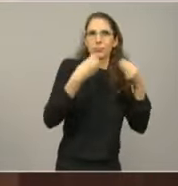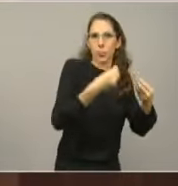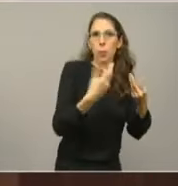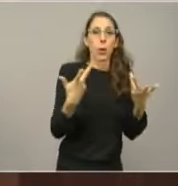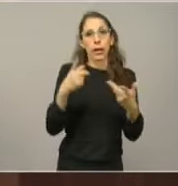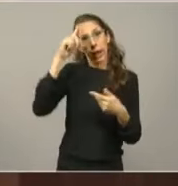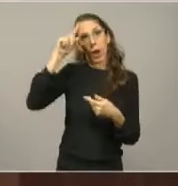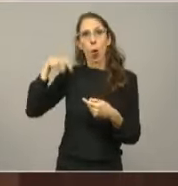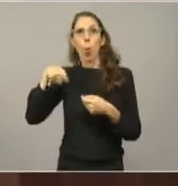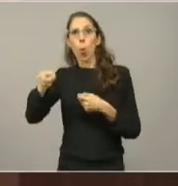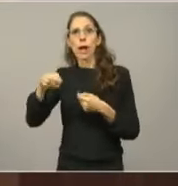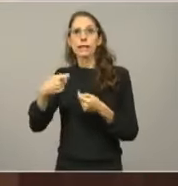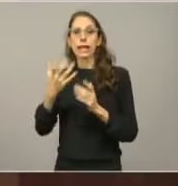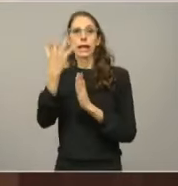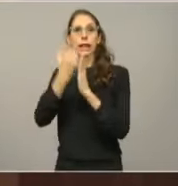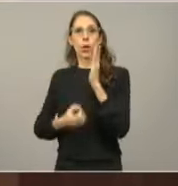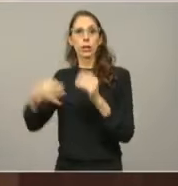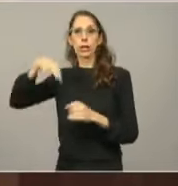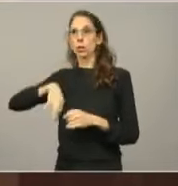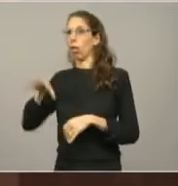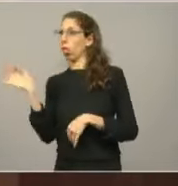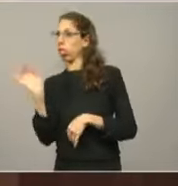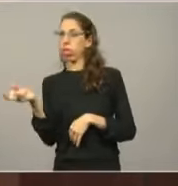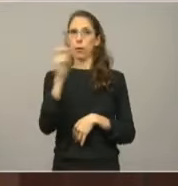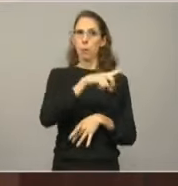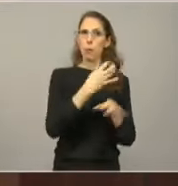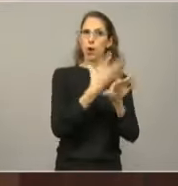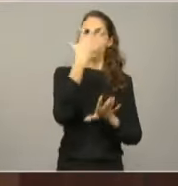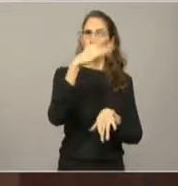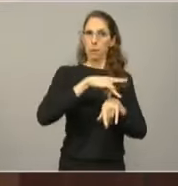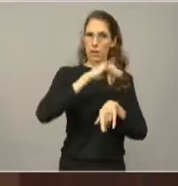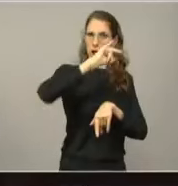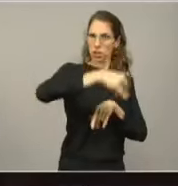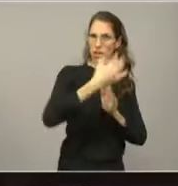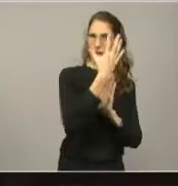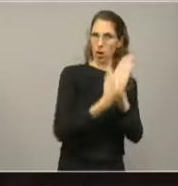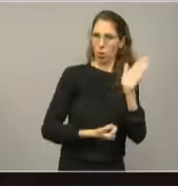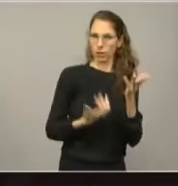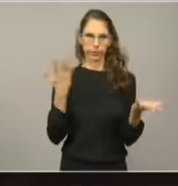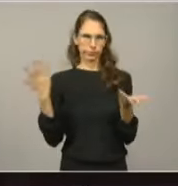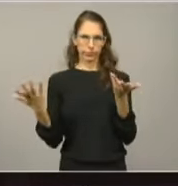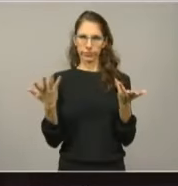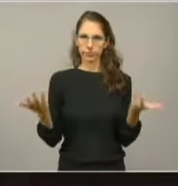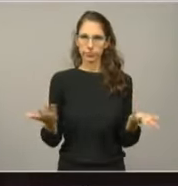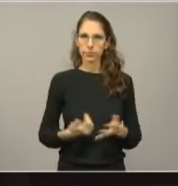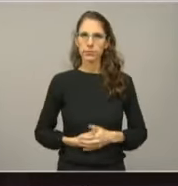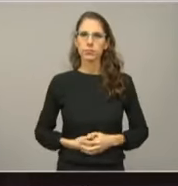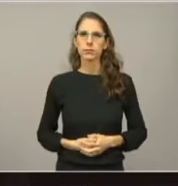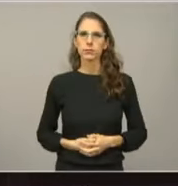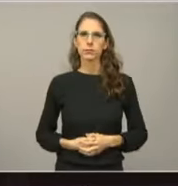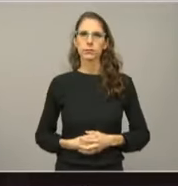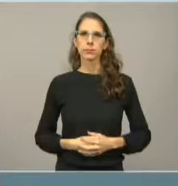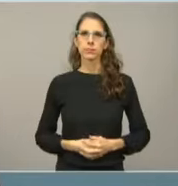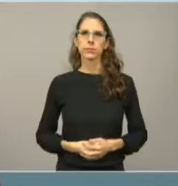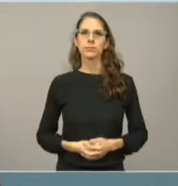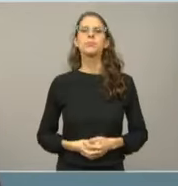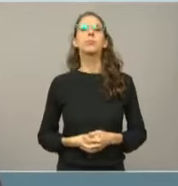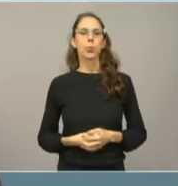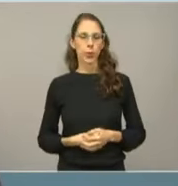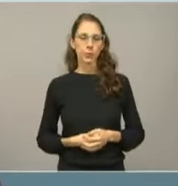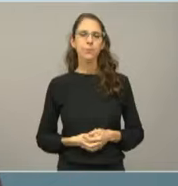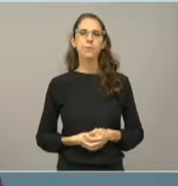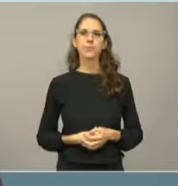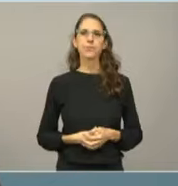ganancias porque no también Algo similar para Los profesionales de la salud Muchas gracias em muy